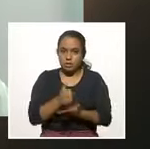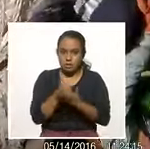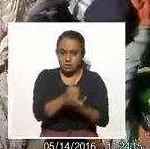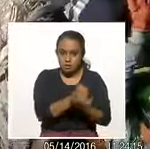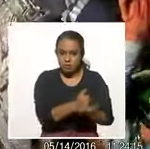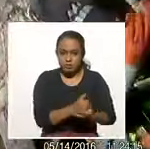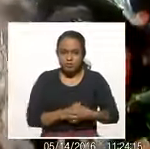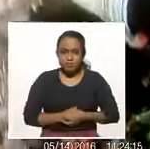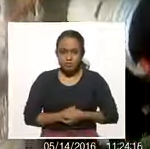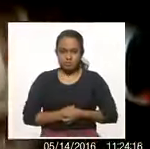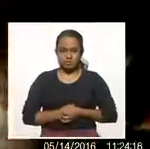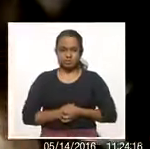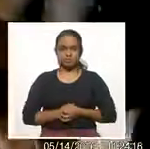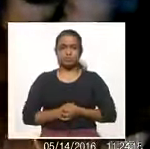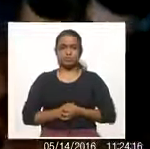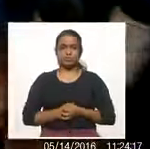ayudar.